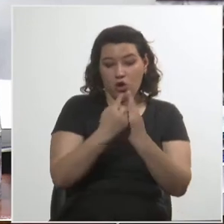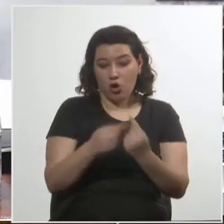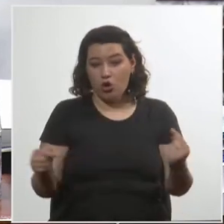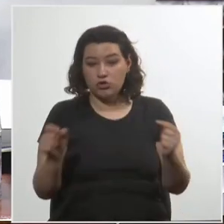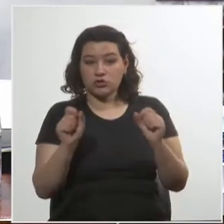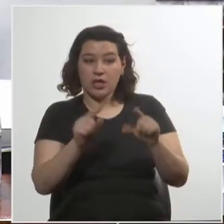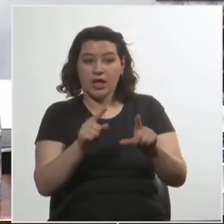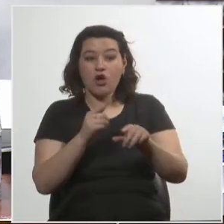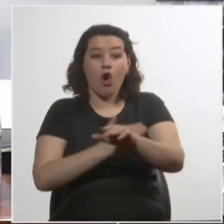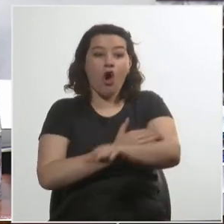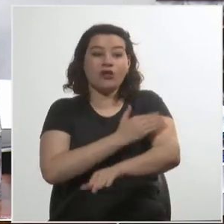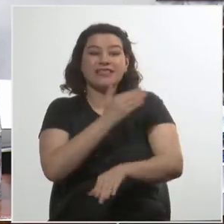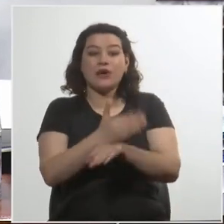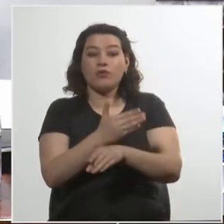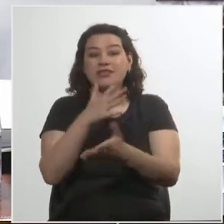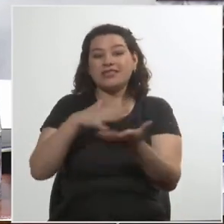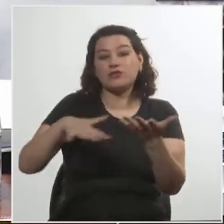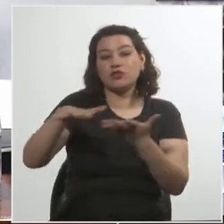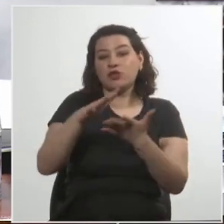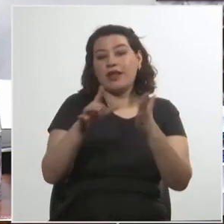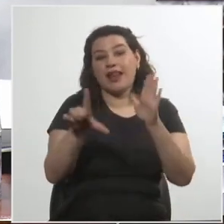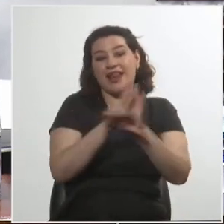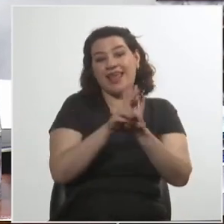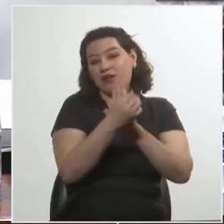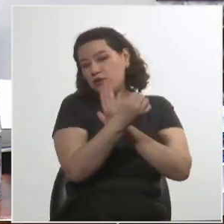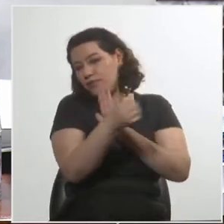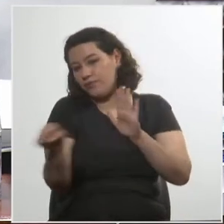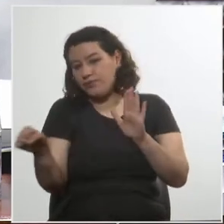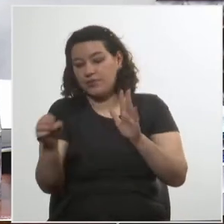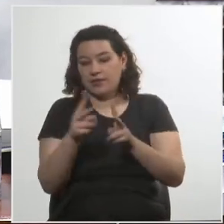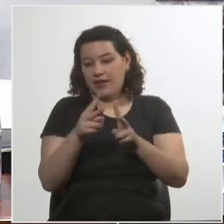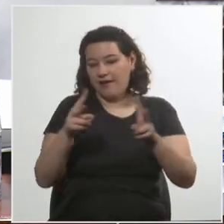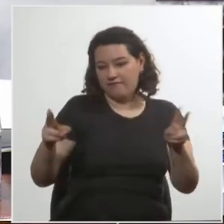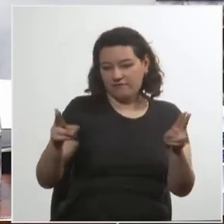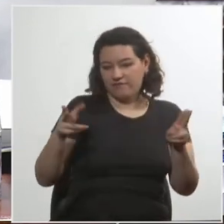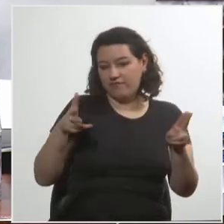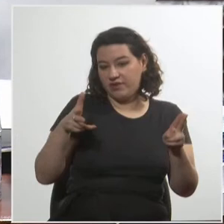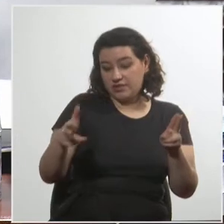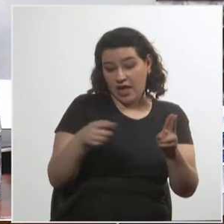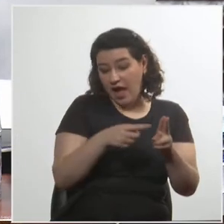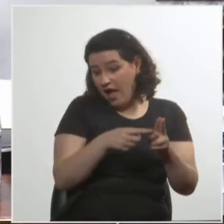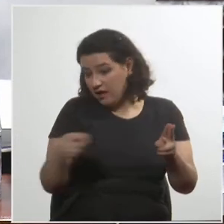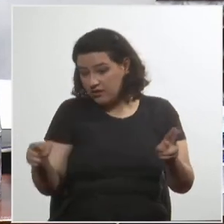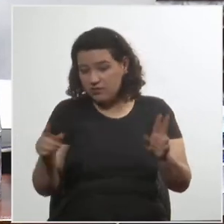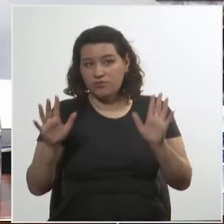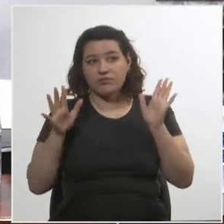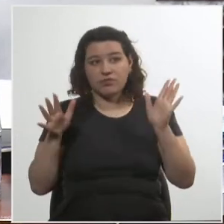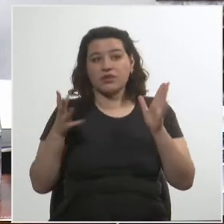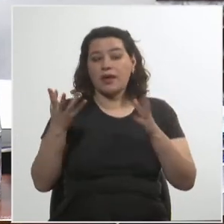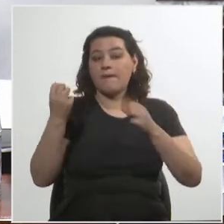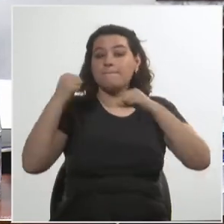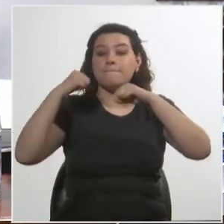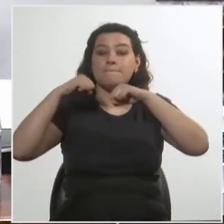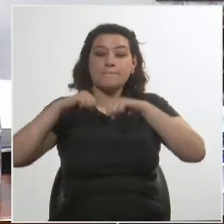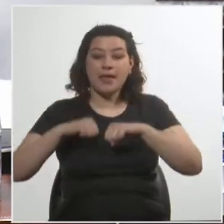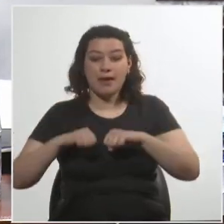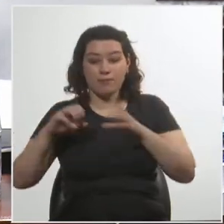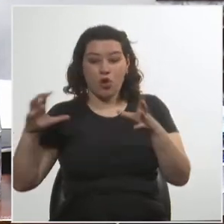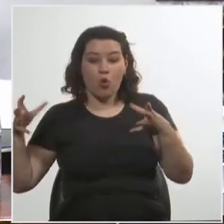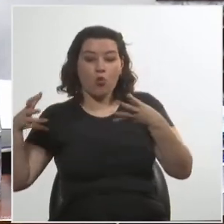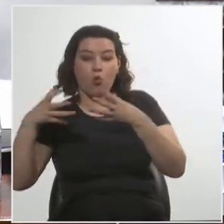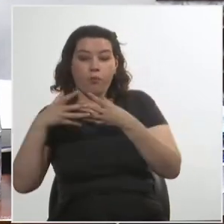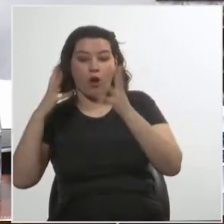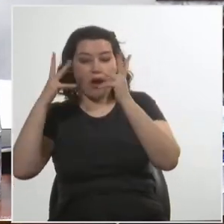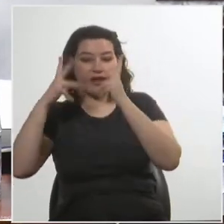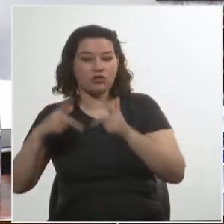como consecuencia de hechos ilícitos cometidos entre determinada fecha por de